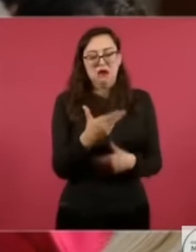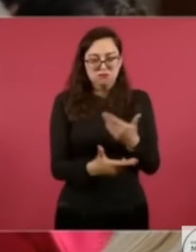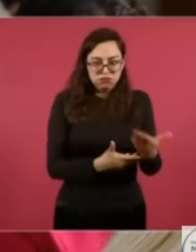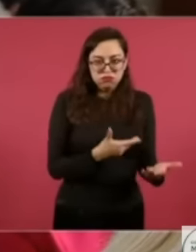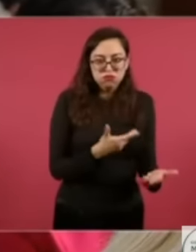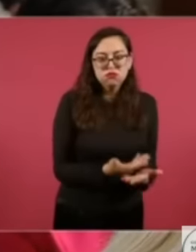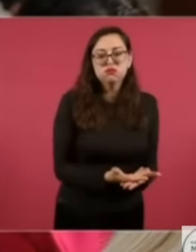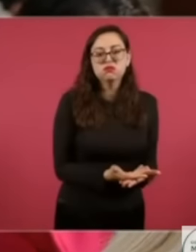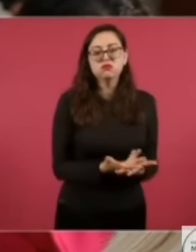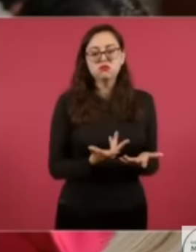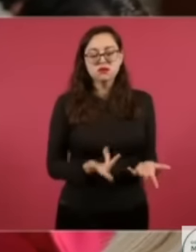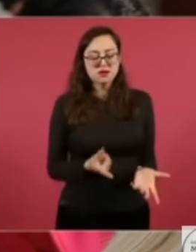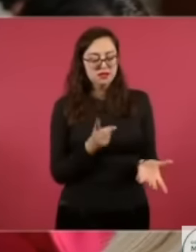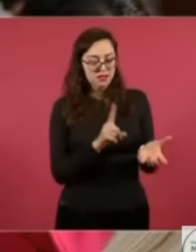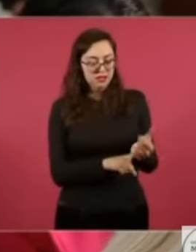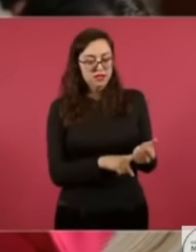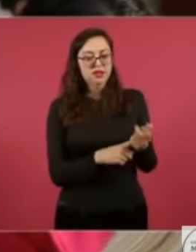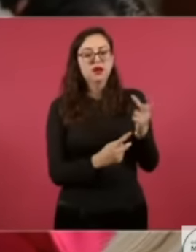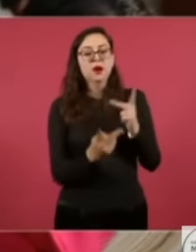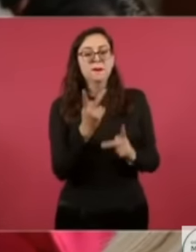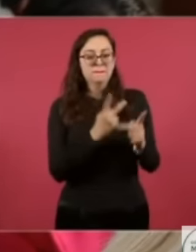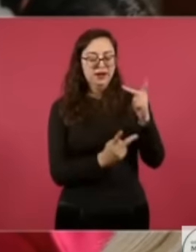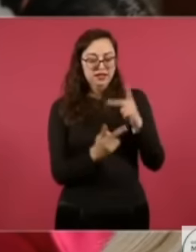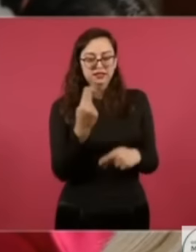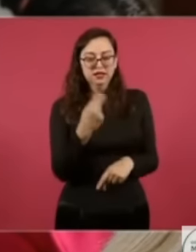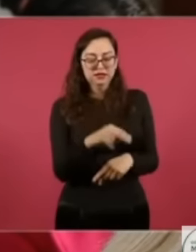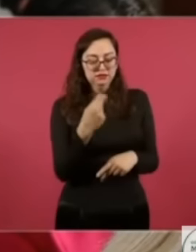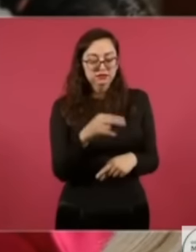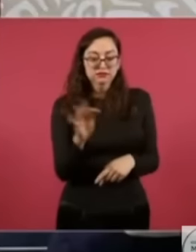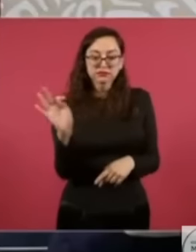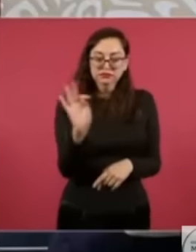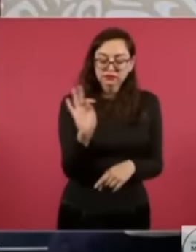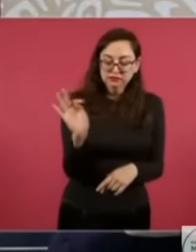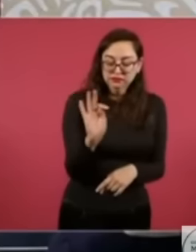veces hasta ellos tienen prestanombres, empresas con prestanombres,